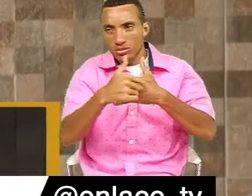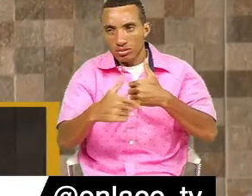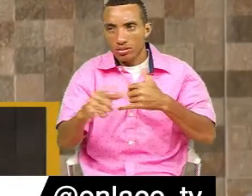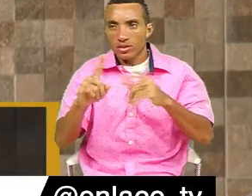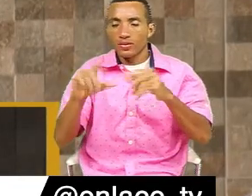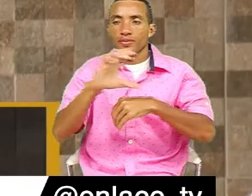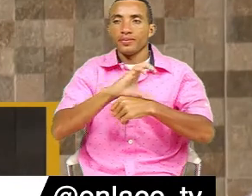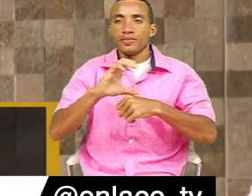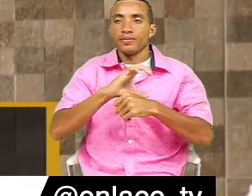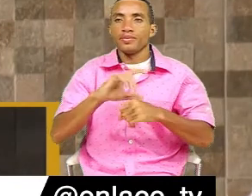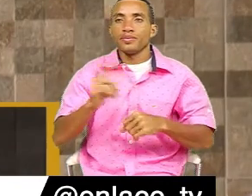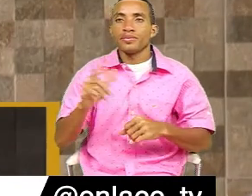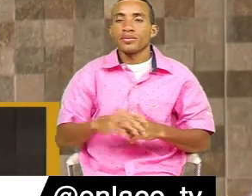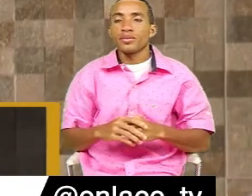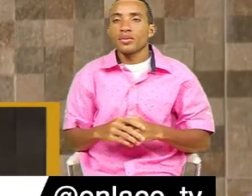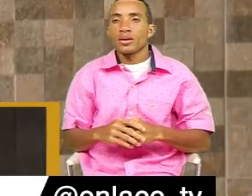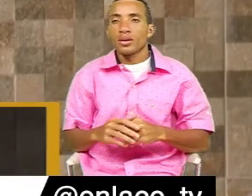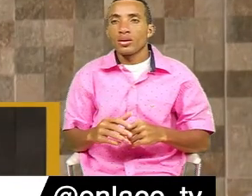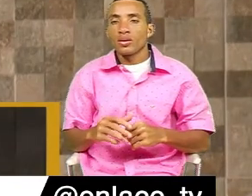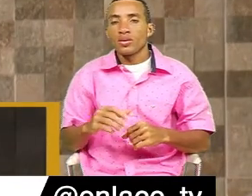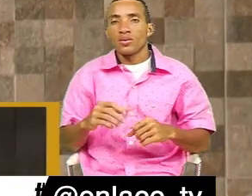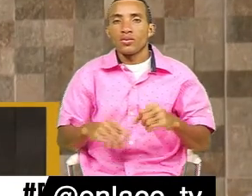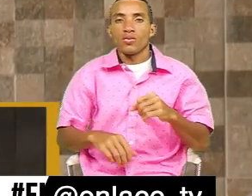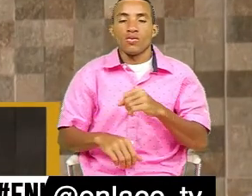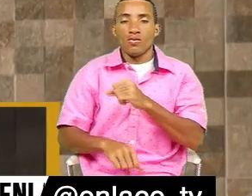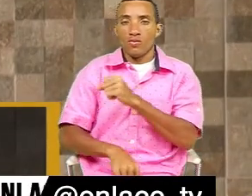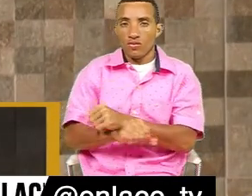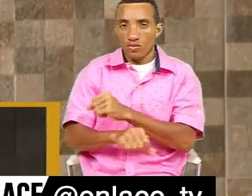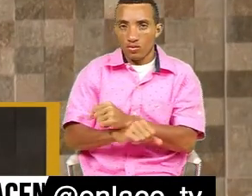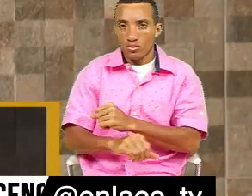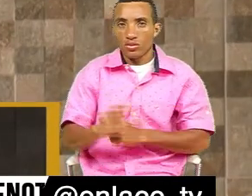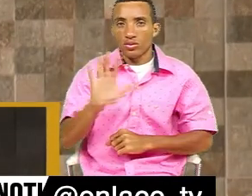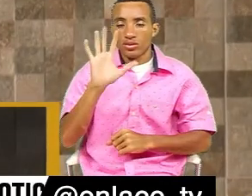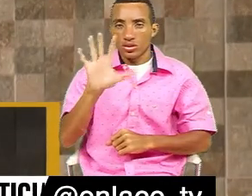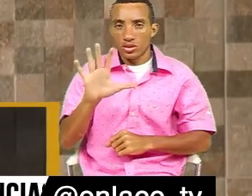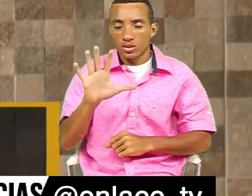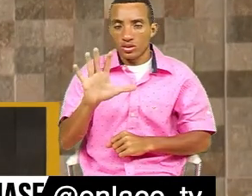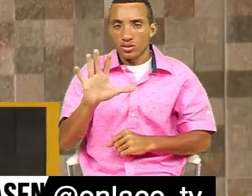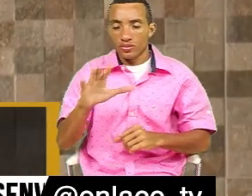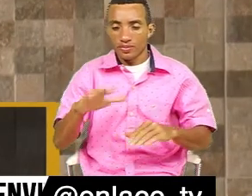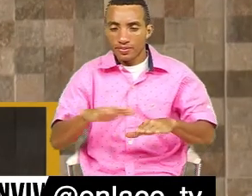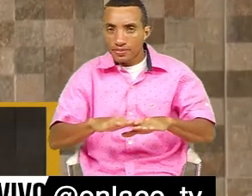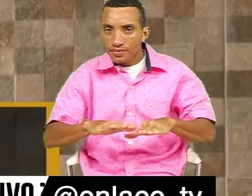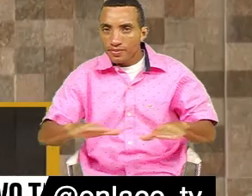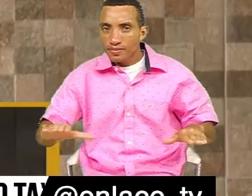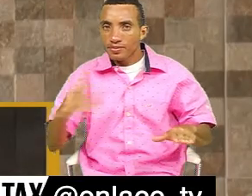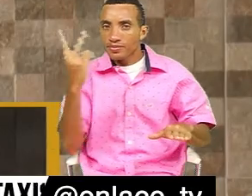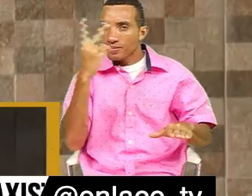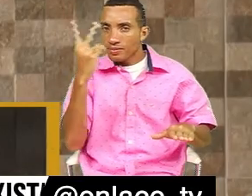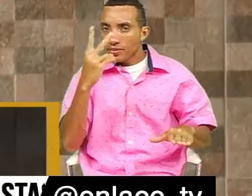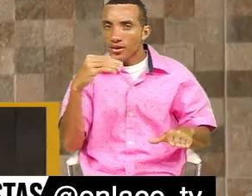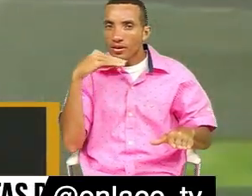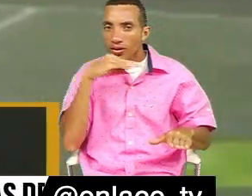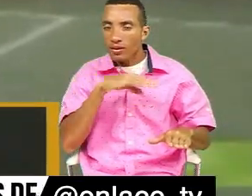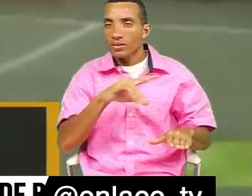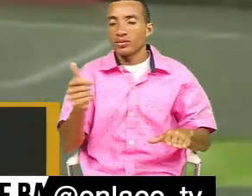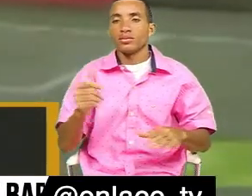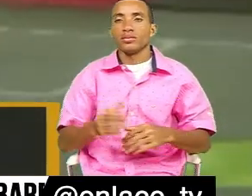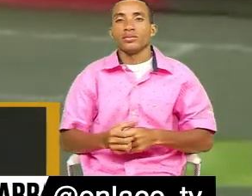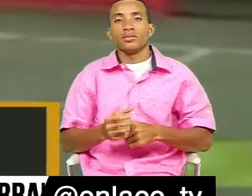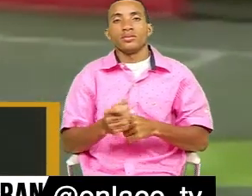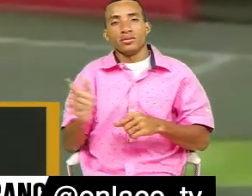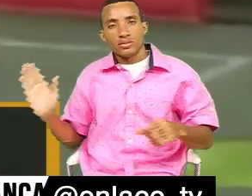son bolo americano, fútbol 5, en la cancha sintética, tenis y natación. La